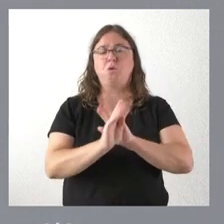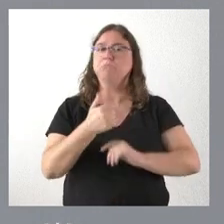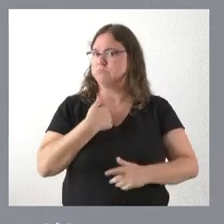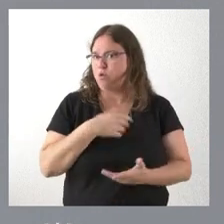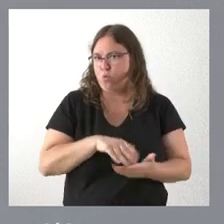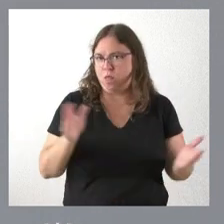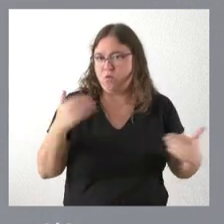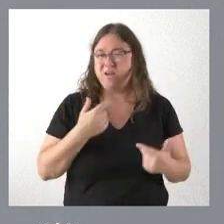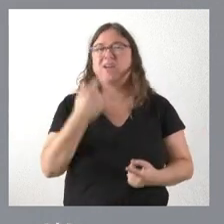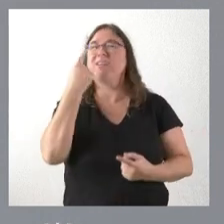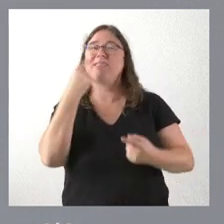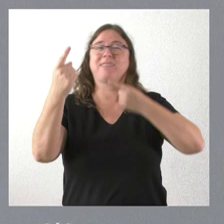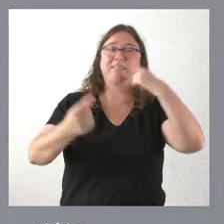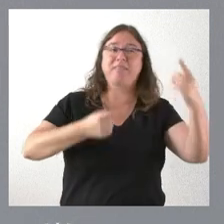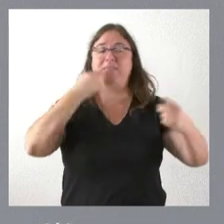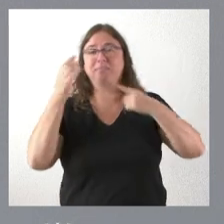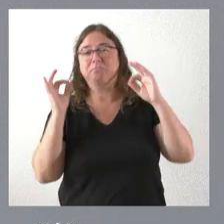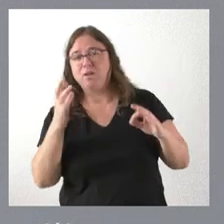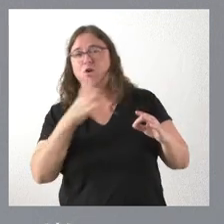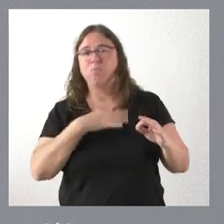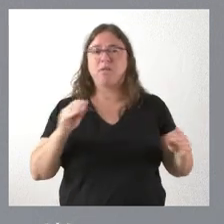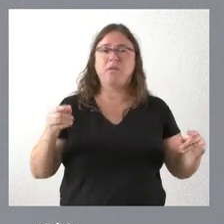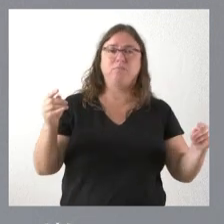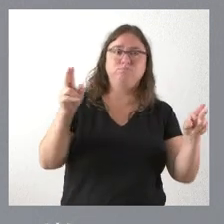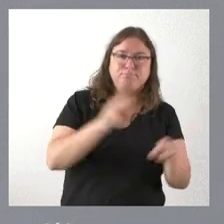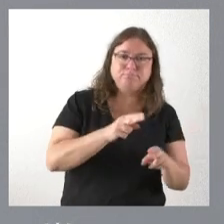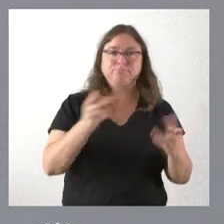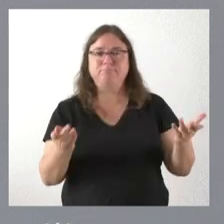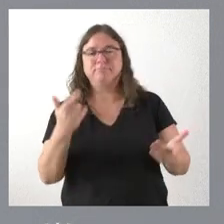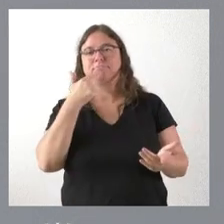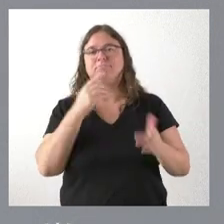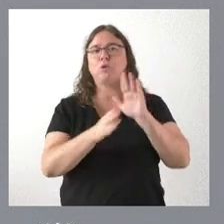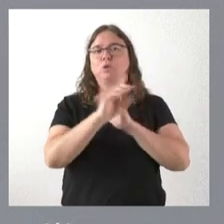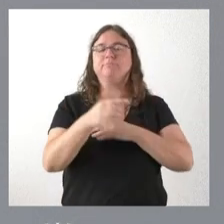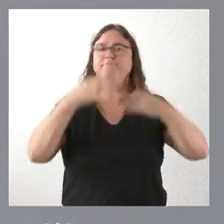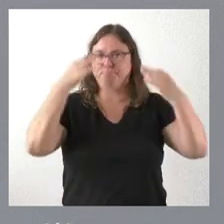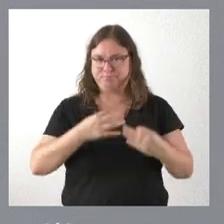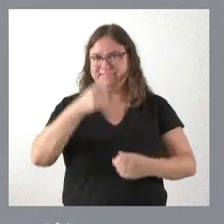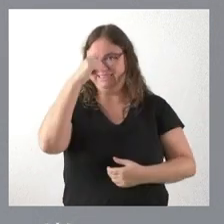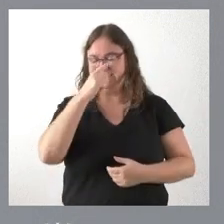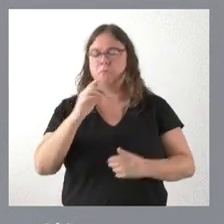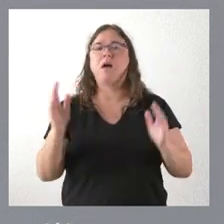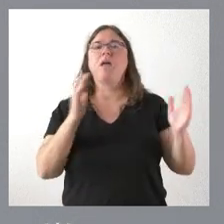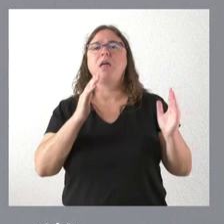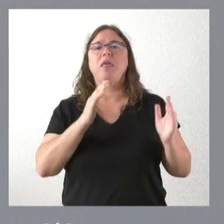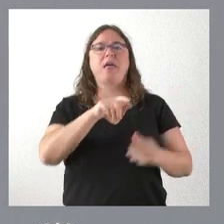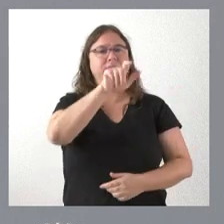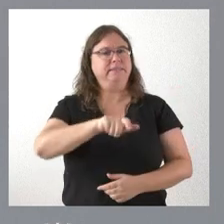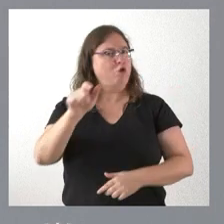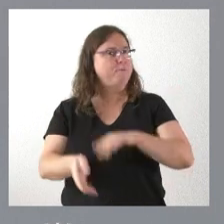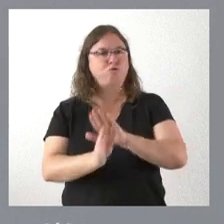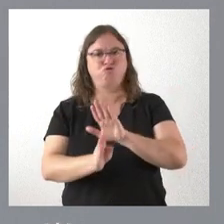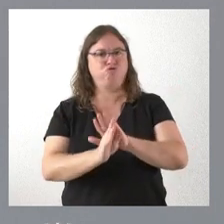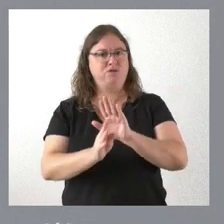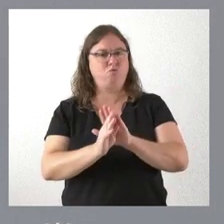que es verdad que como hubo alguna información que podía interpretarse en sentido contrario pues es bueno que esto se ha puesto de manifiesto que el